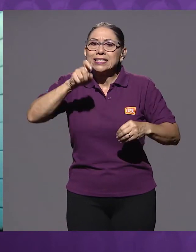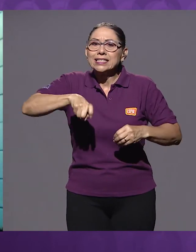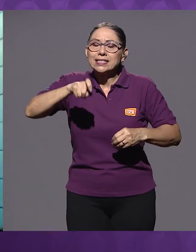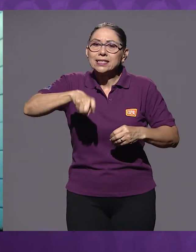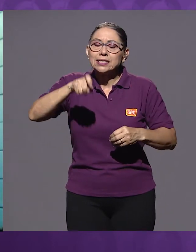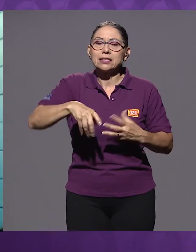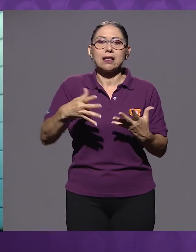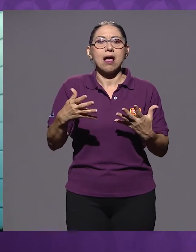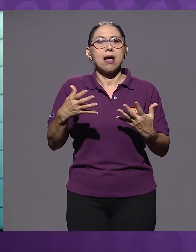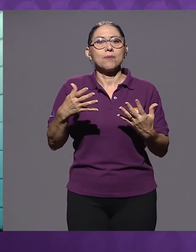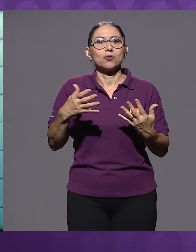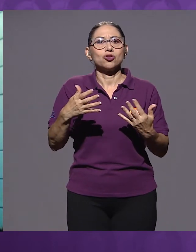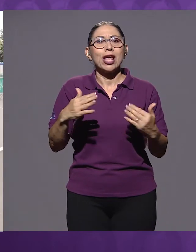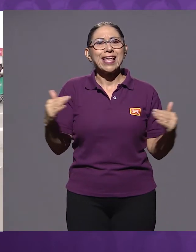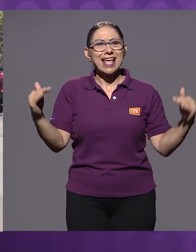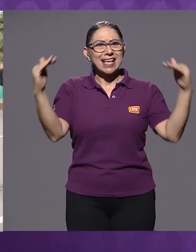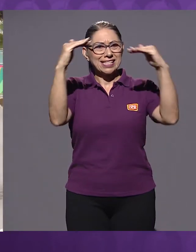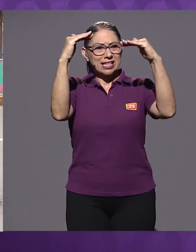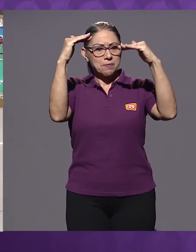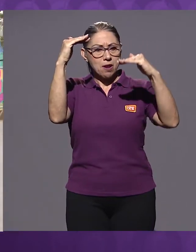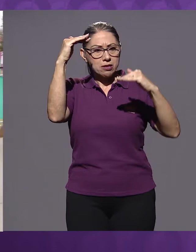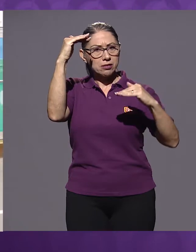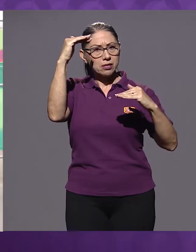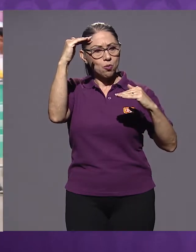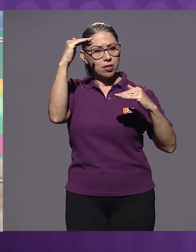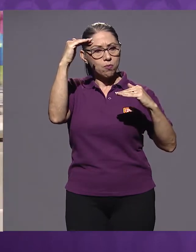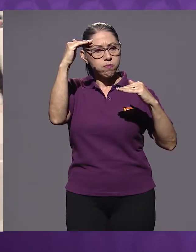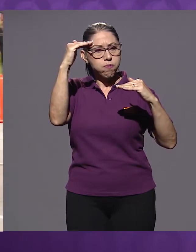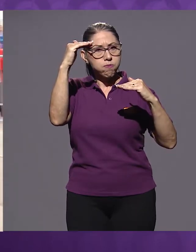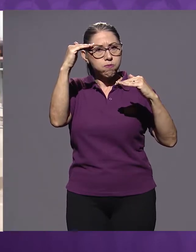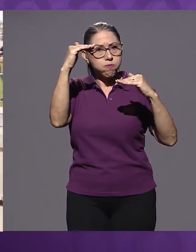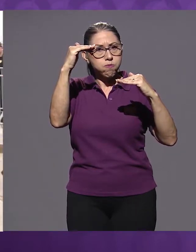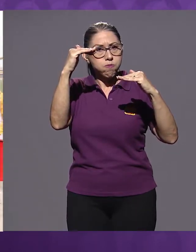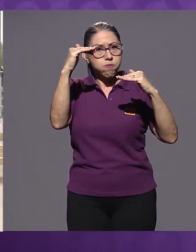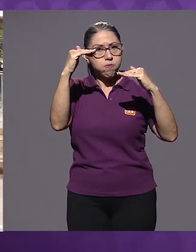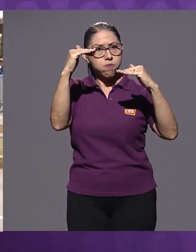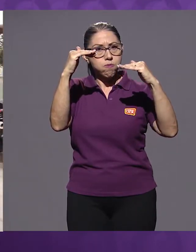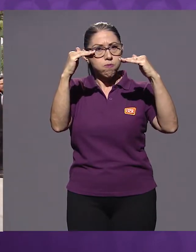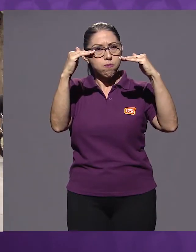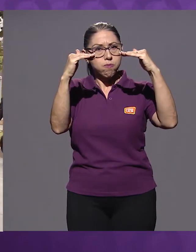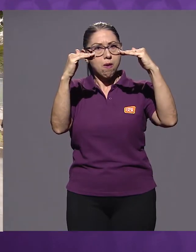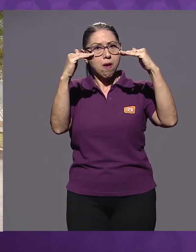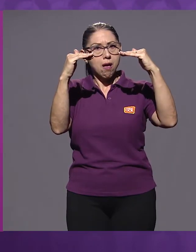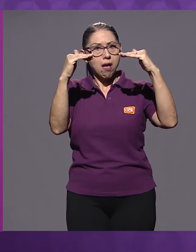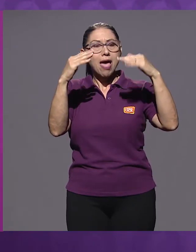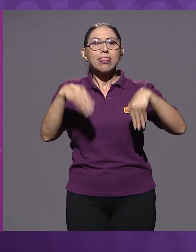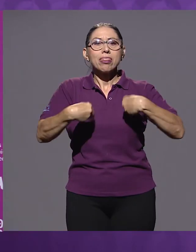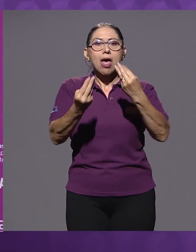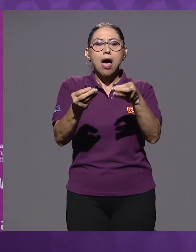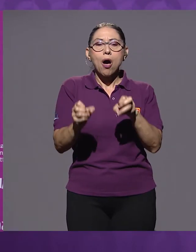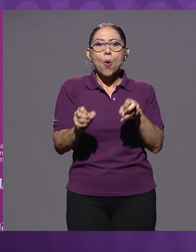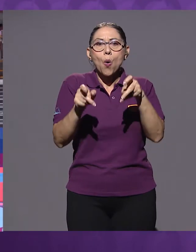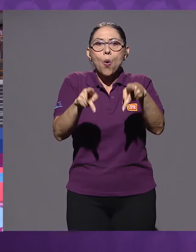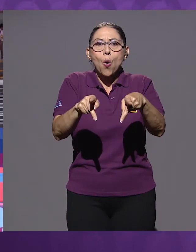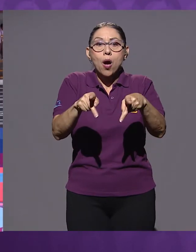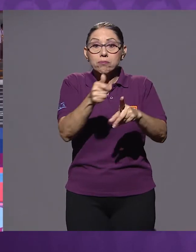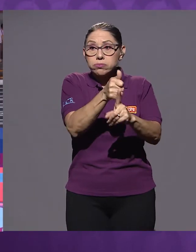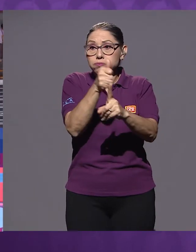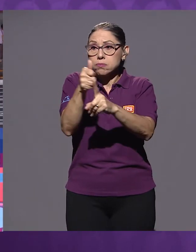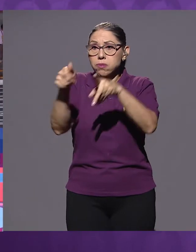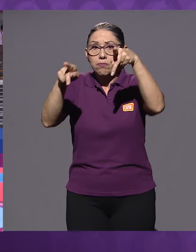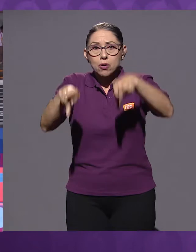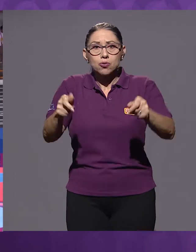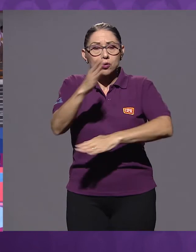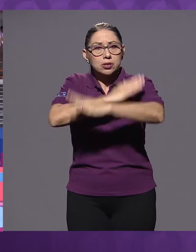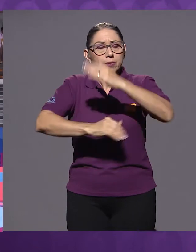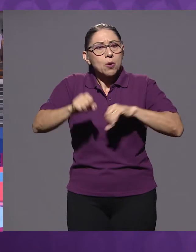ir cerrando más esas brechas de desigualdad, ir dándole oportunidades para que la población con discapacidad